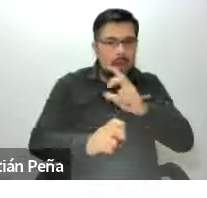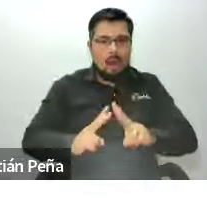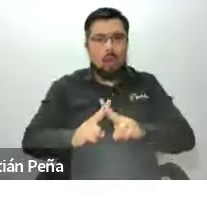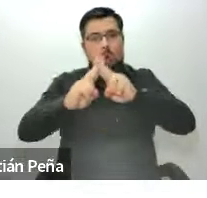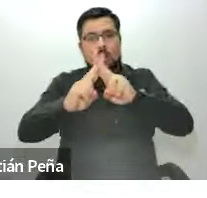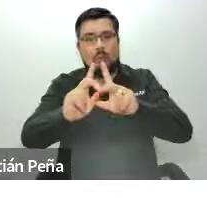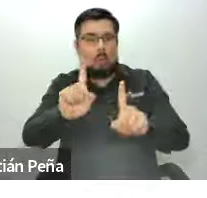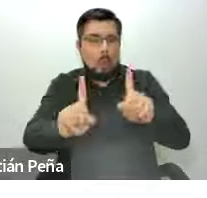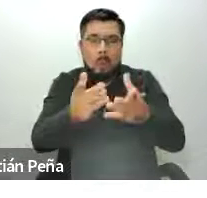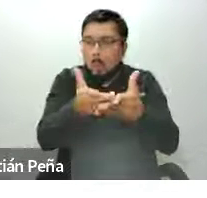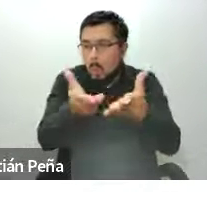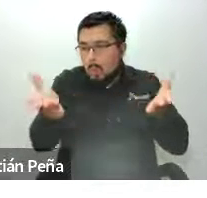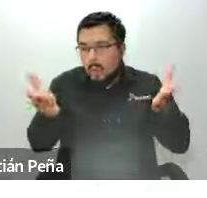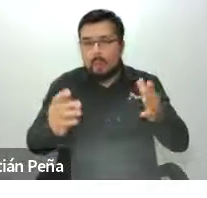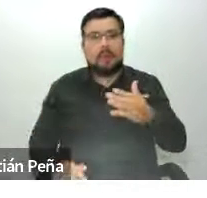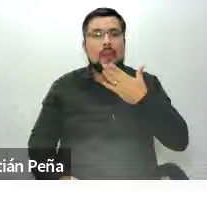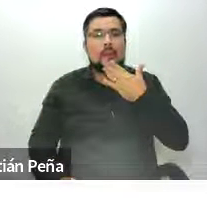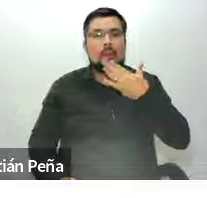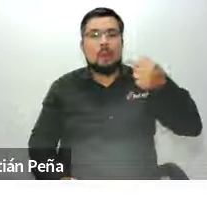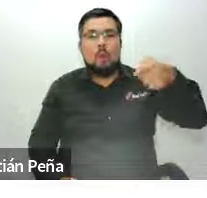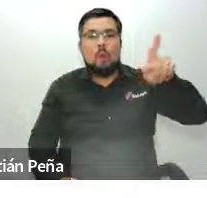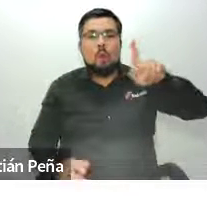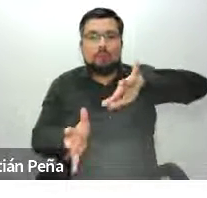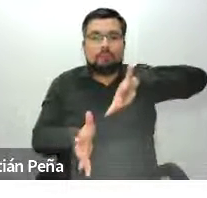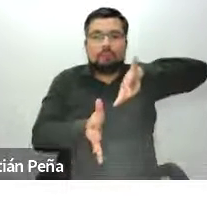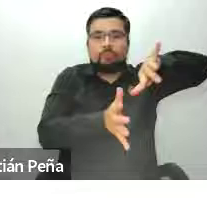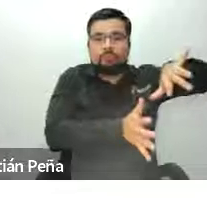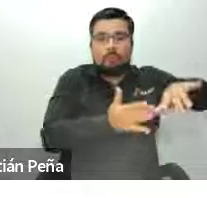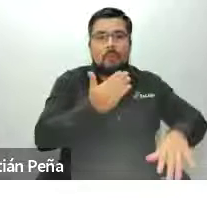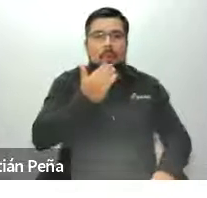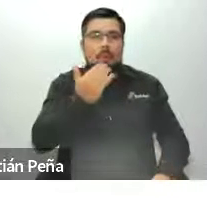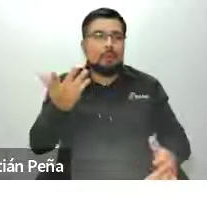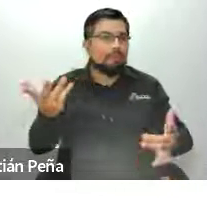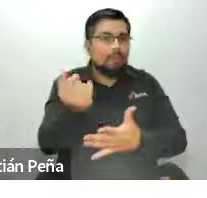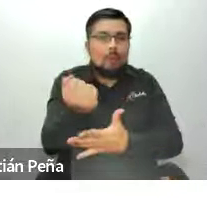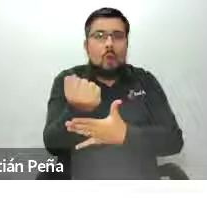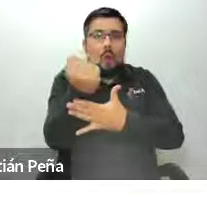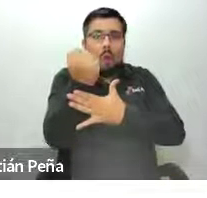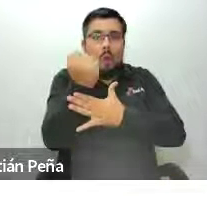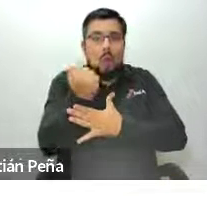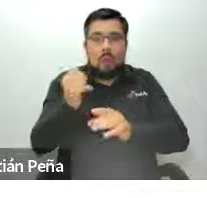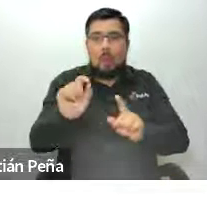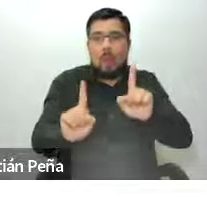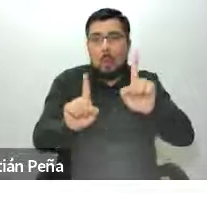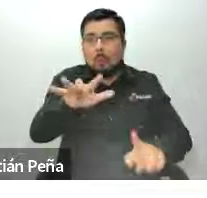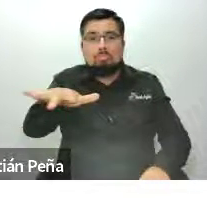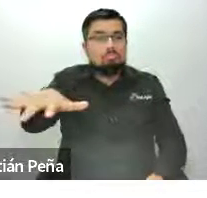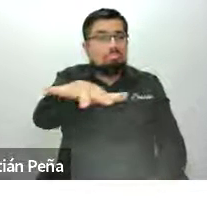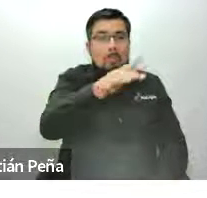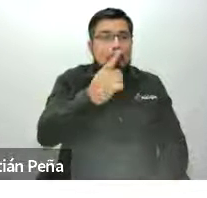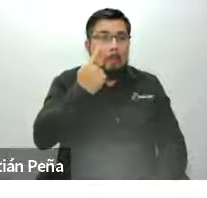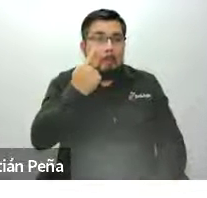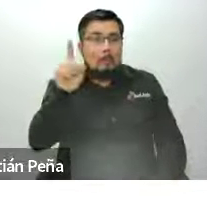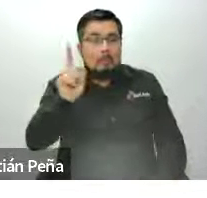ustedes, y por otro lado, también va a ayudarnos a quienes no lo conocen a entender